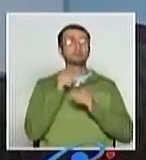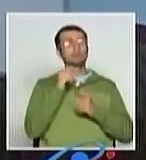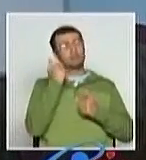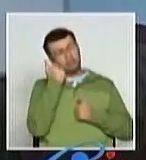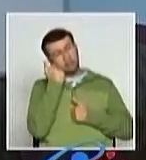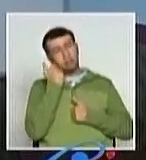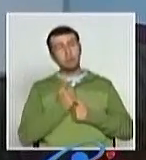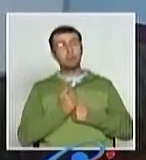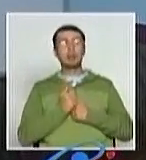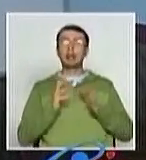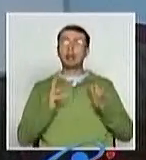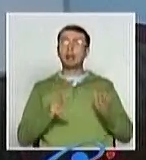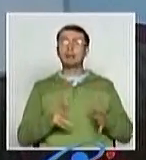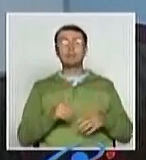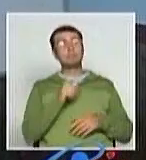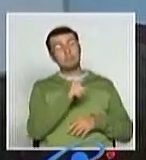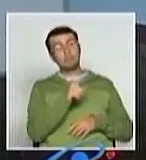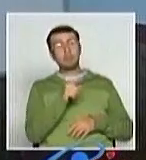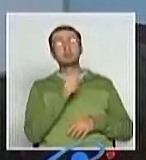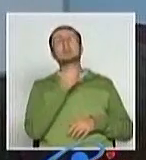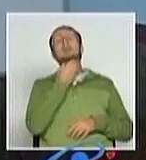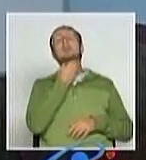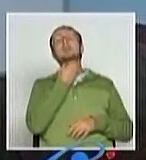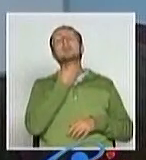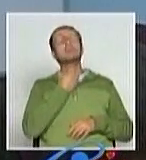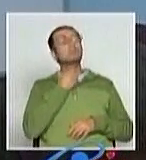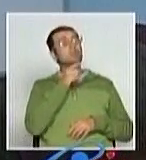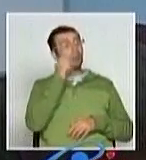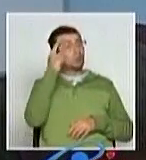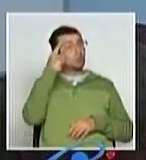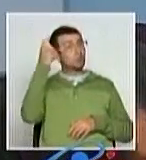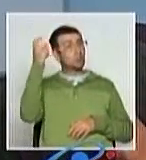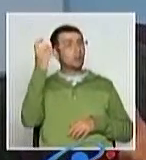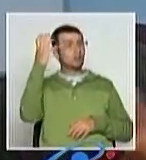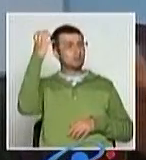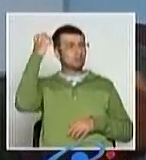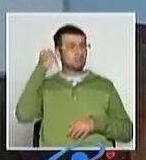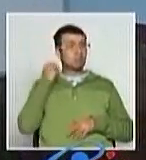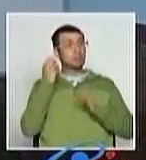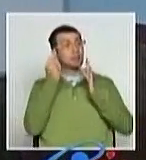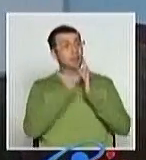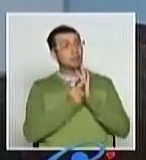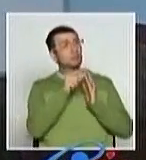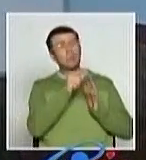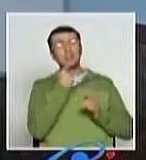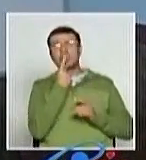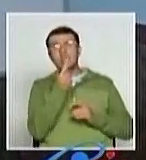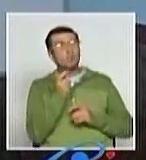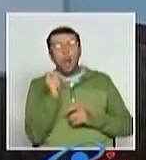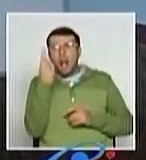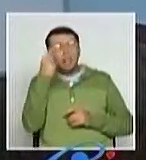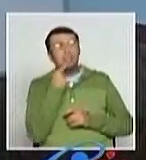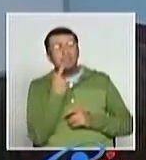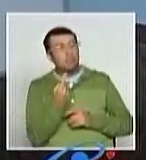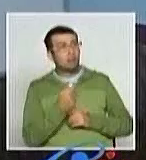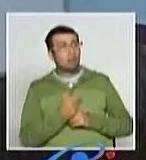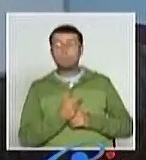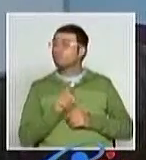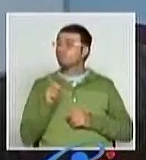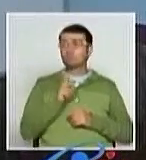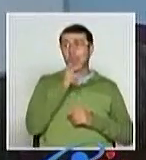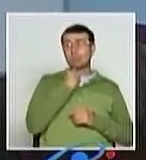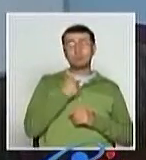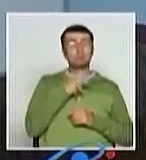bien señora este sueño suyo de alguna vez casarse con este individuo Alguna vez se lo ha dicho a alguien no a nadie se lo he